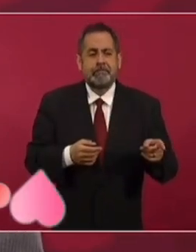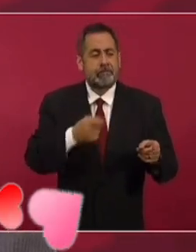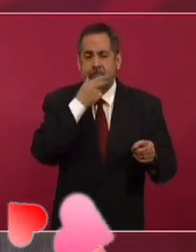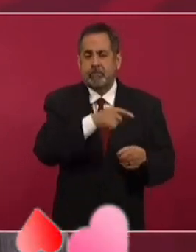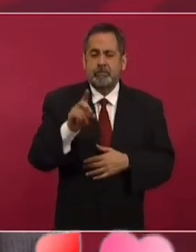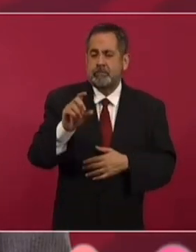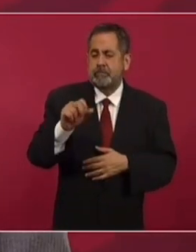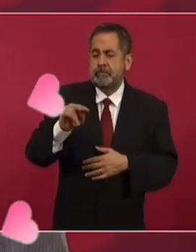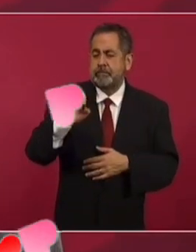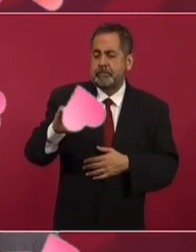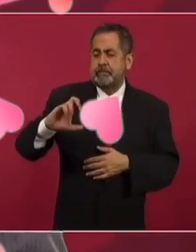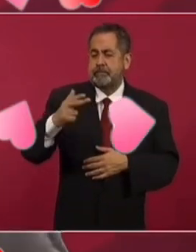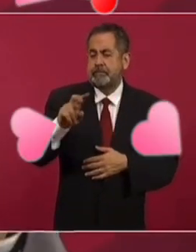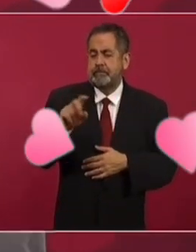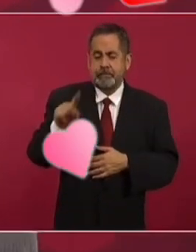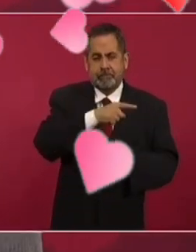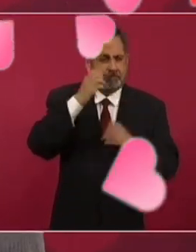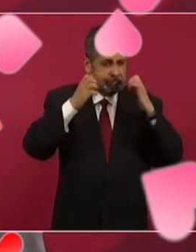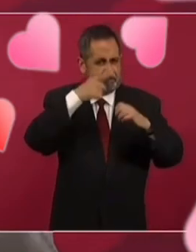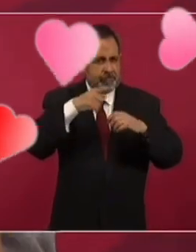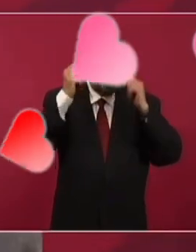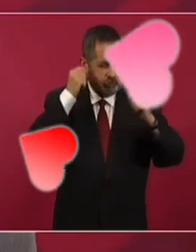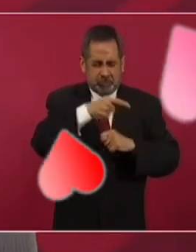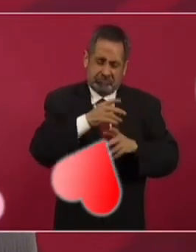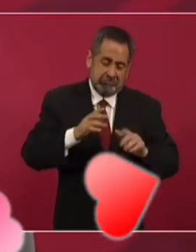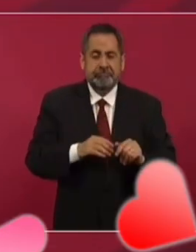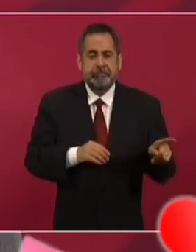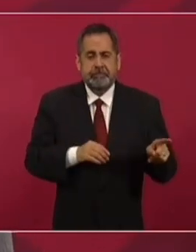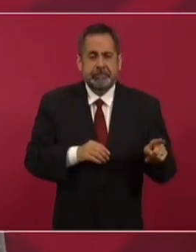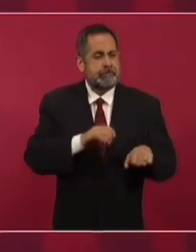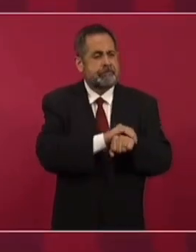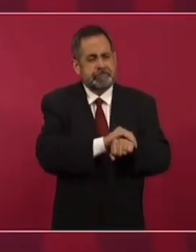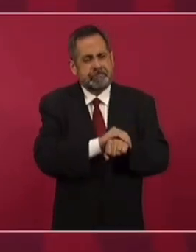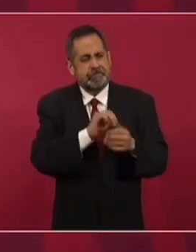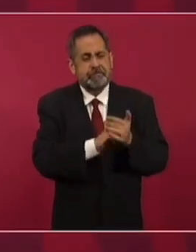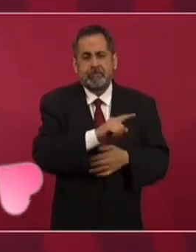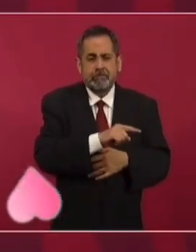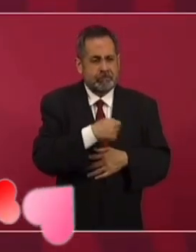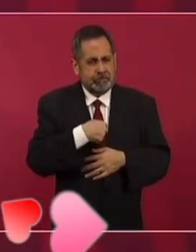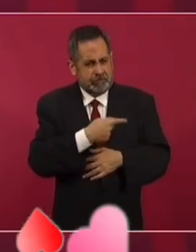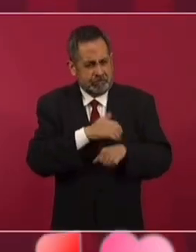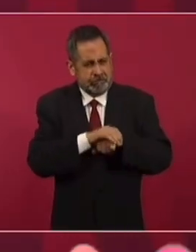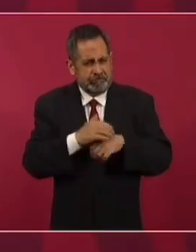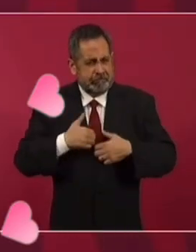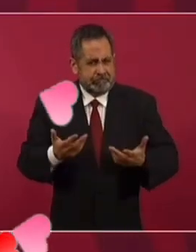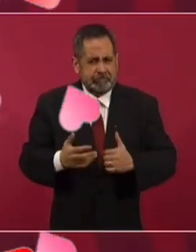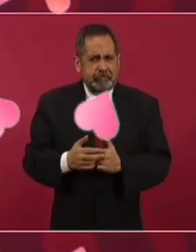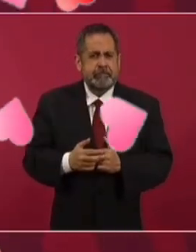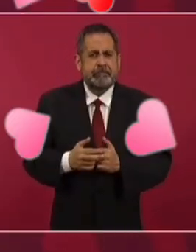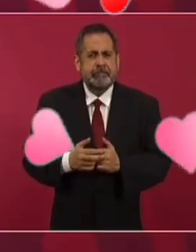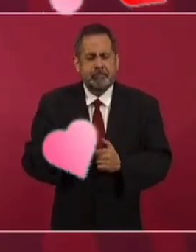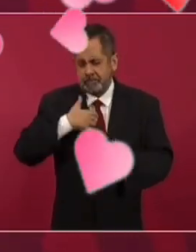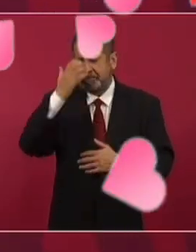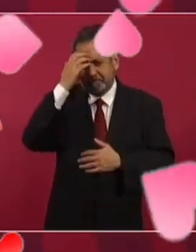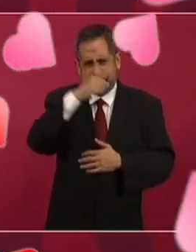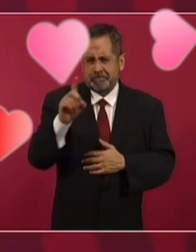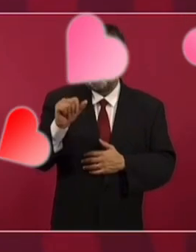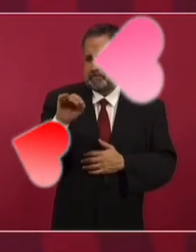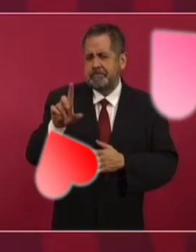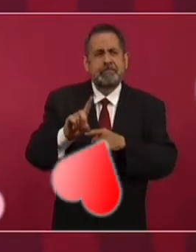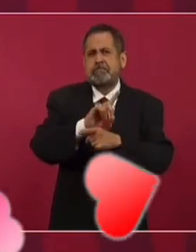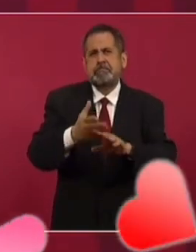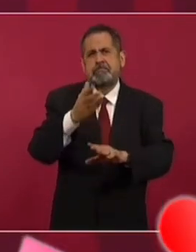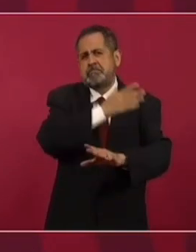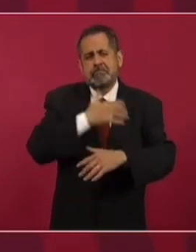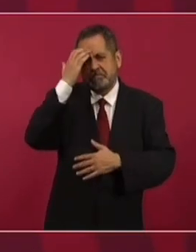Daniel Chávez, empresario turístico, que tiene desde luego amistad con nosotros, conmigo, porque conozco a Daniel desde hace mucho